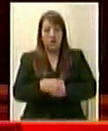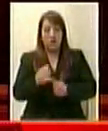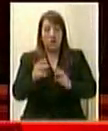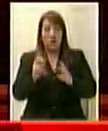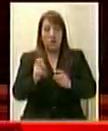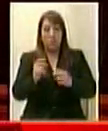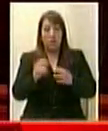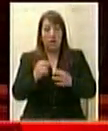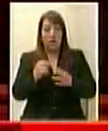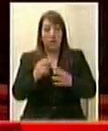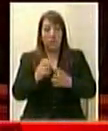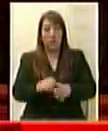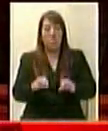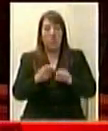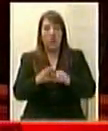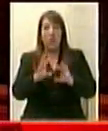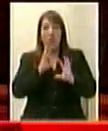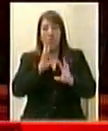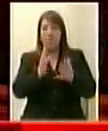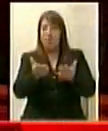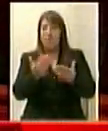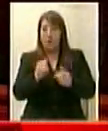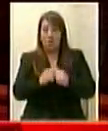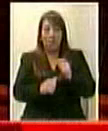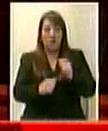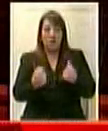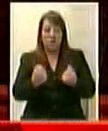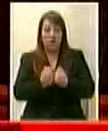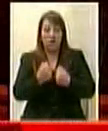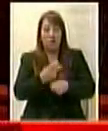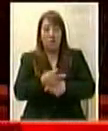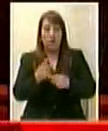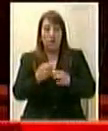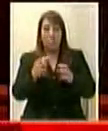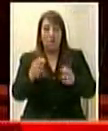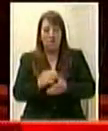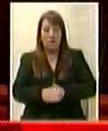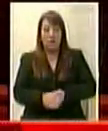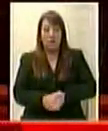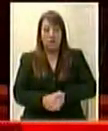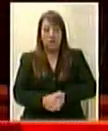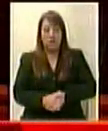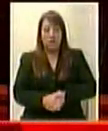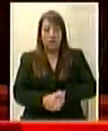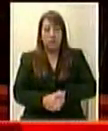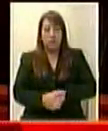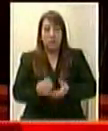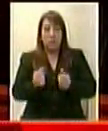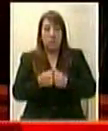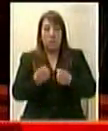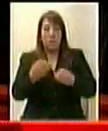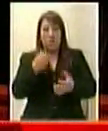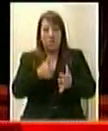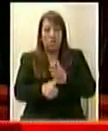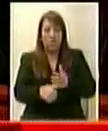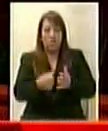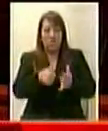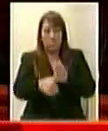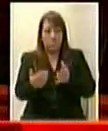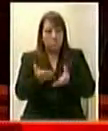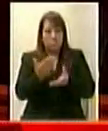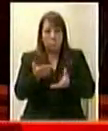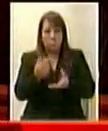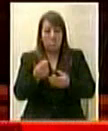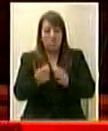tema polémico que han venido reclamando los afectados de la violencia política con varios documentos memoriales, tanto